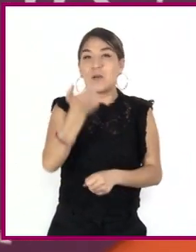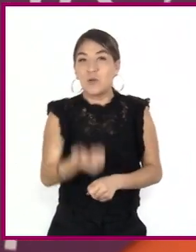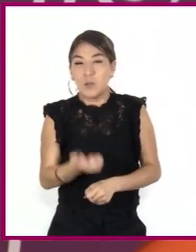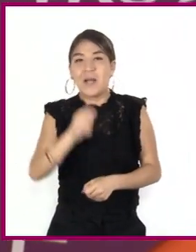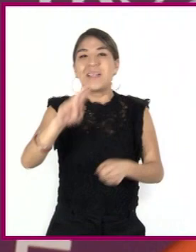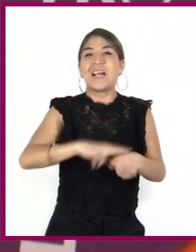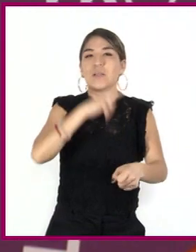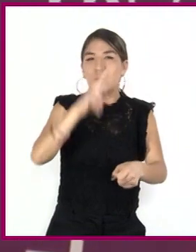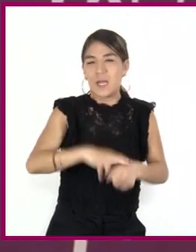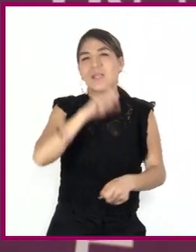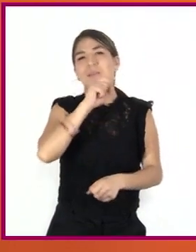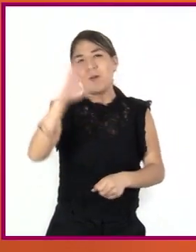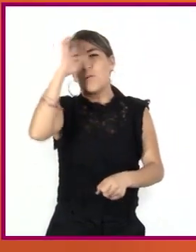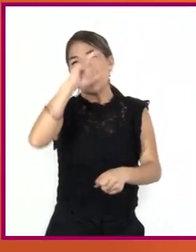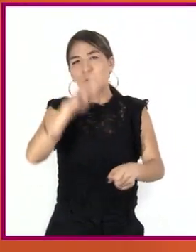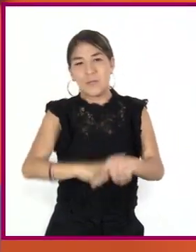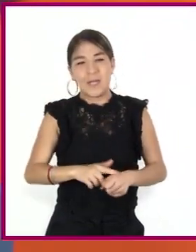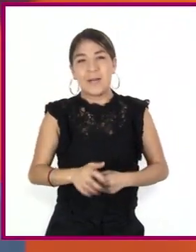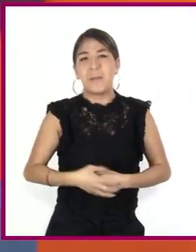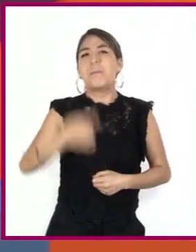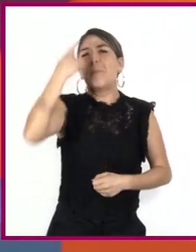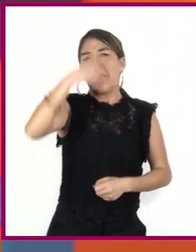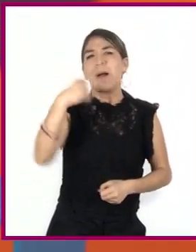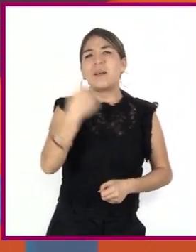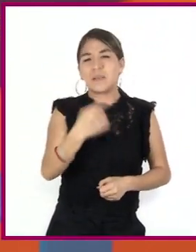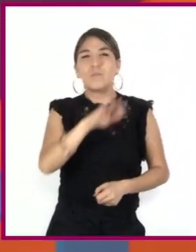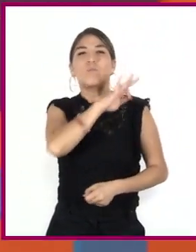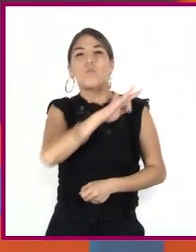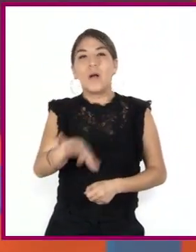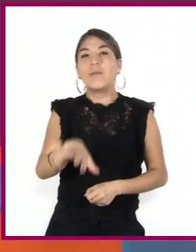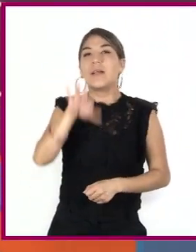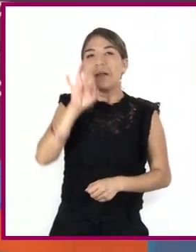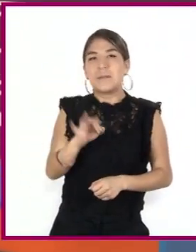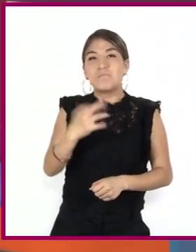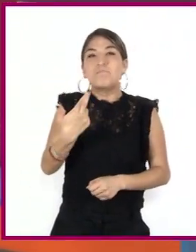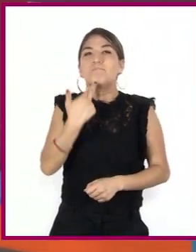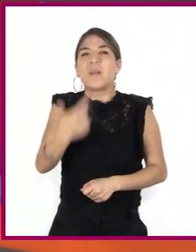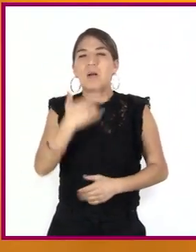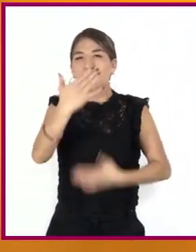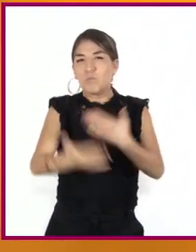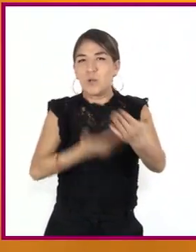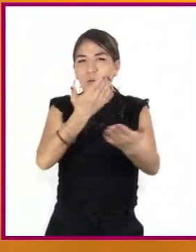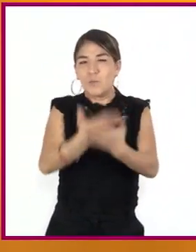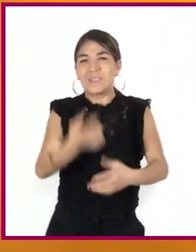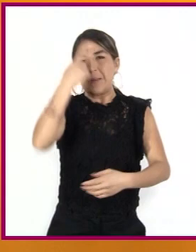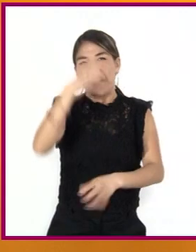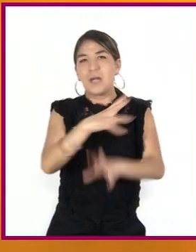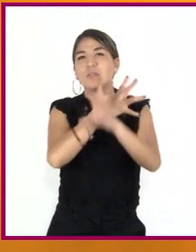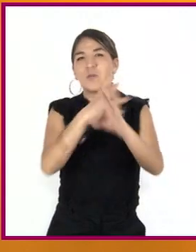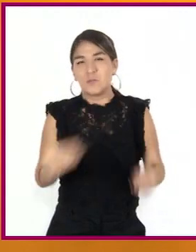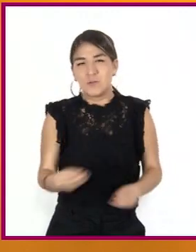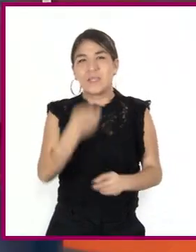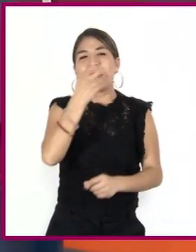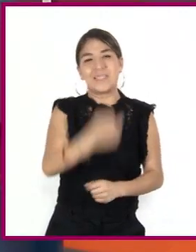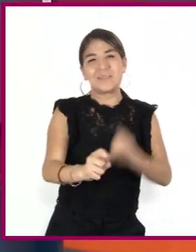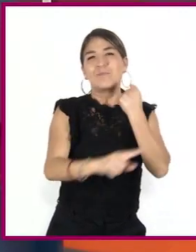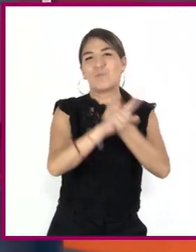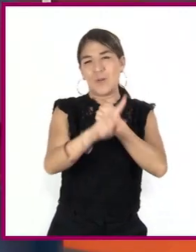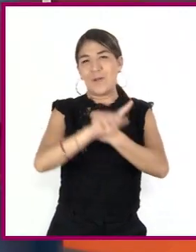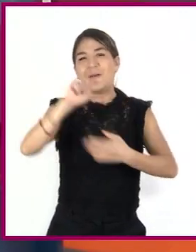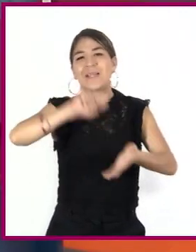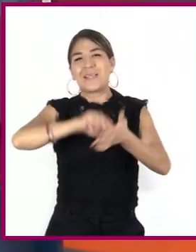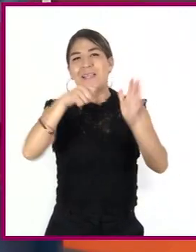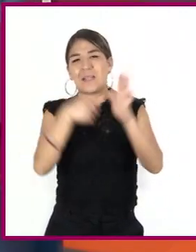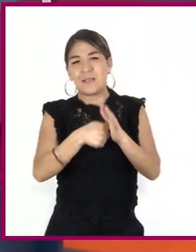y culturales. De este modo podrán elegir la mejor alternativa de solución para nuestro problema